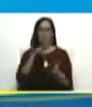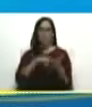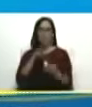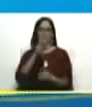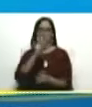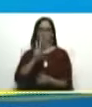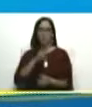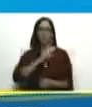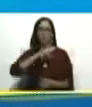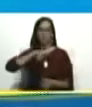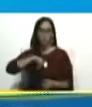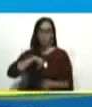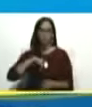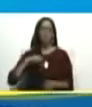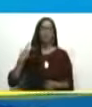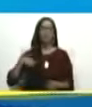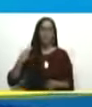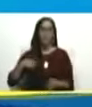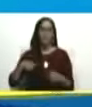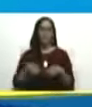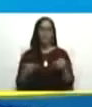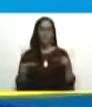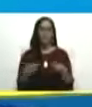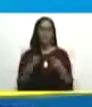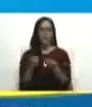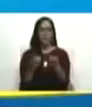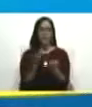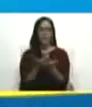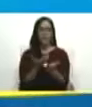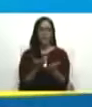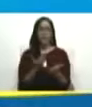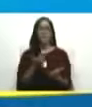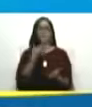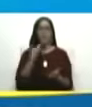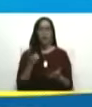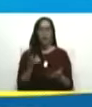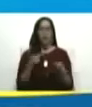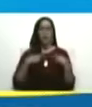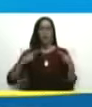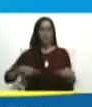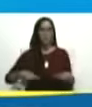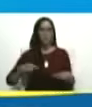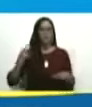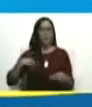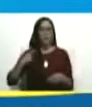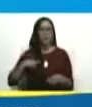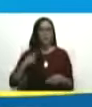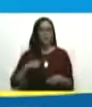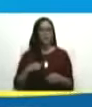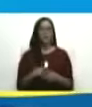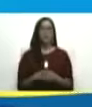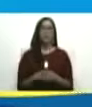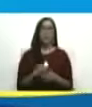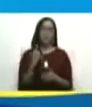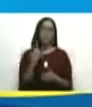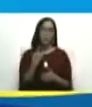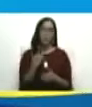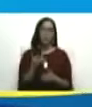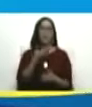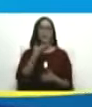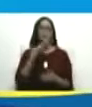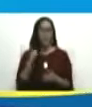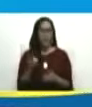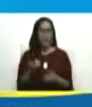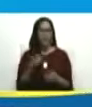tener condiciones macroeconómicas que rendirán mucho más los recursos. Vamos a tener una estabilidad